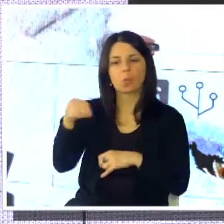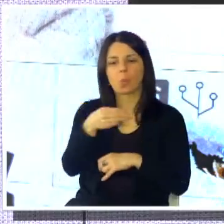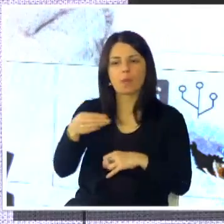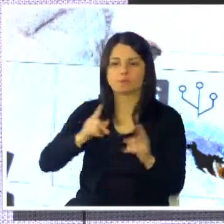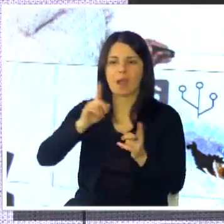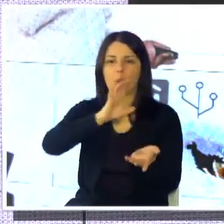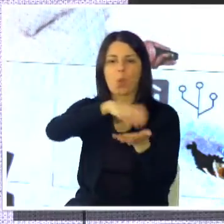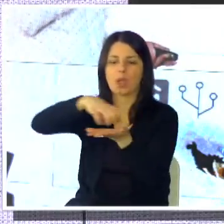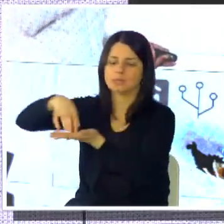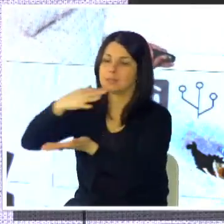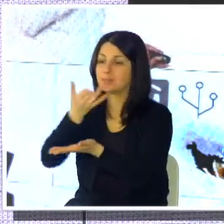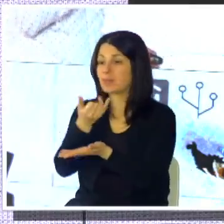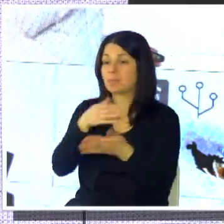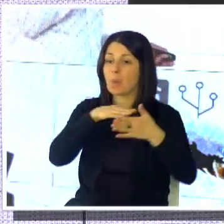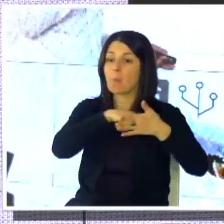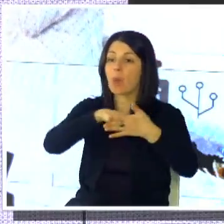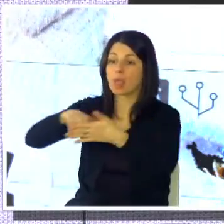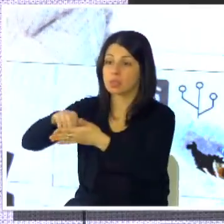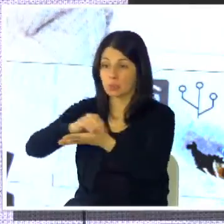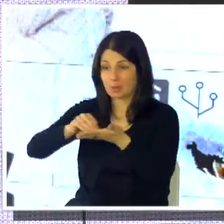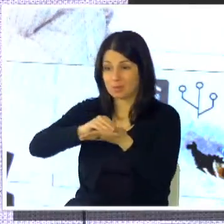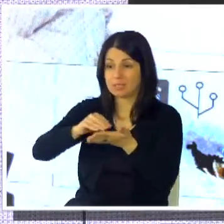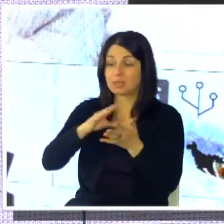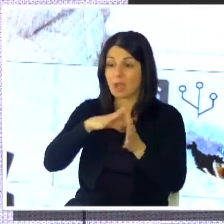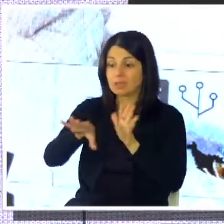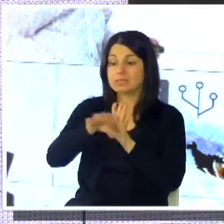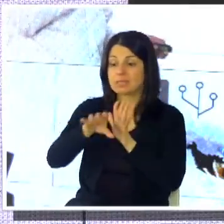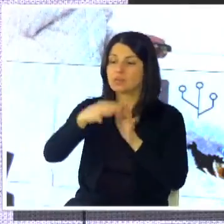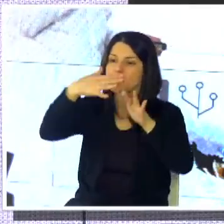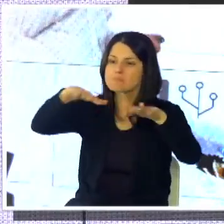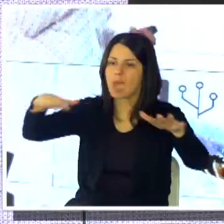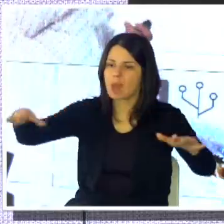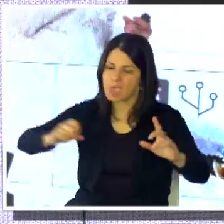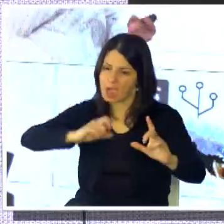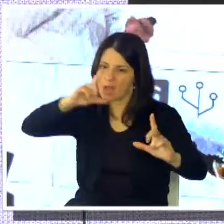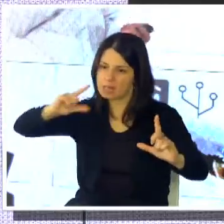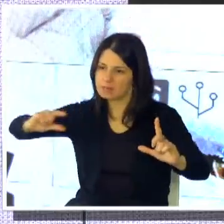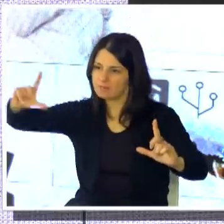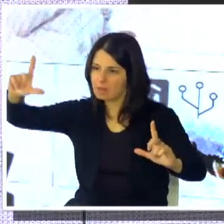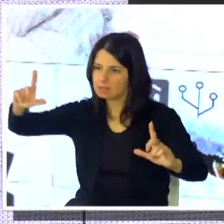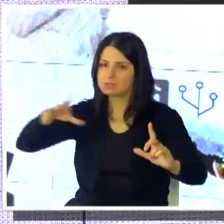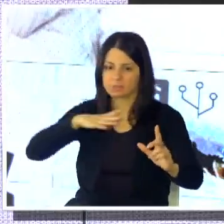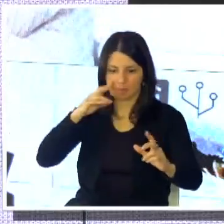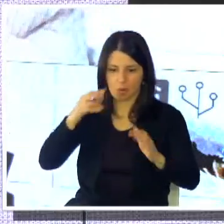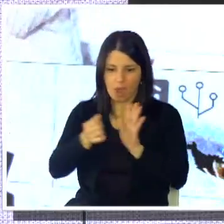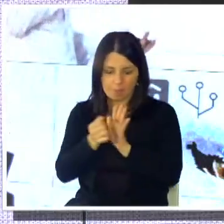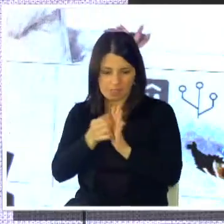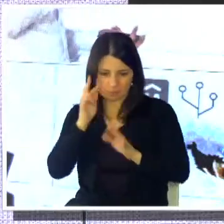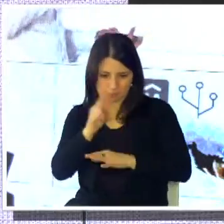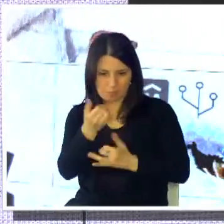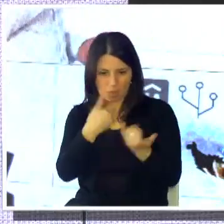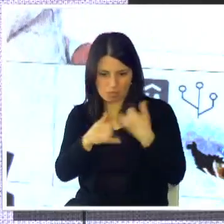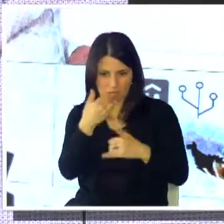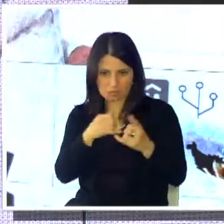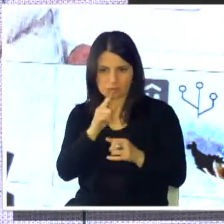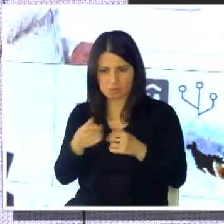entes, por ejemplo la Administración Nacional de Puertos, que tiene sensores de nivel de marea, y por medio de un API consultamos los datos y nos integramos a la